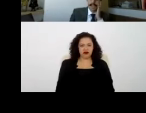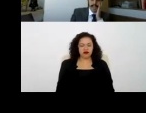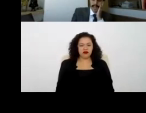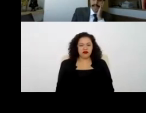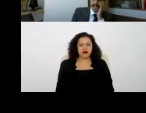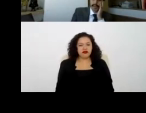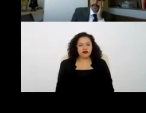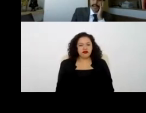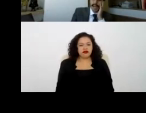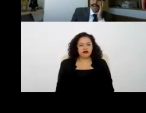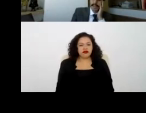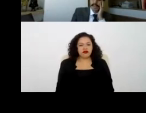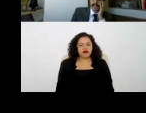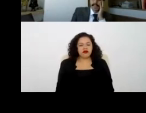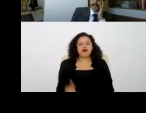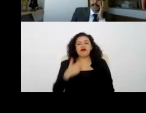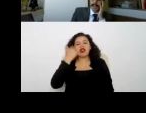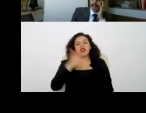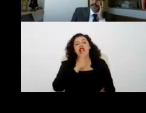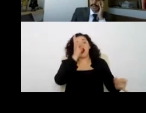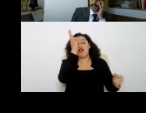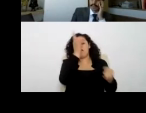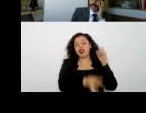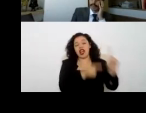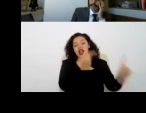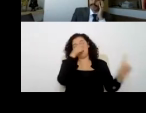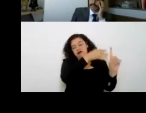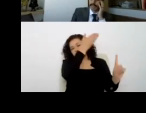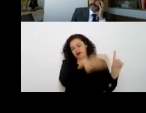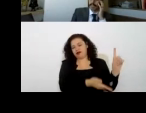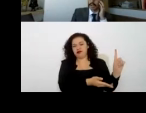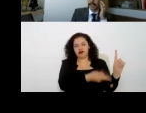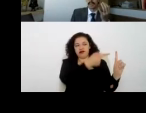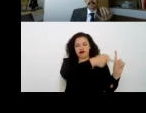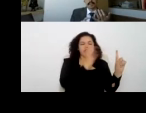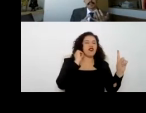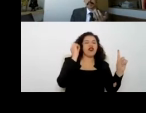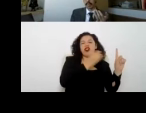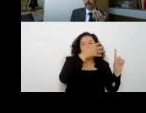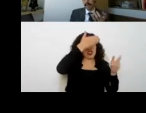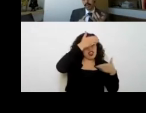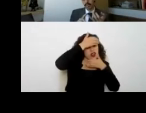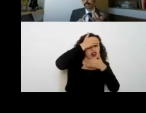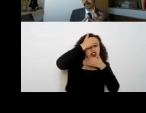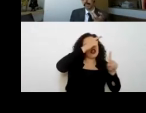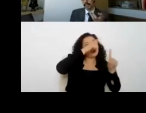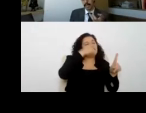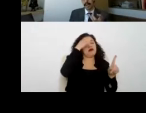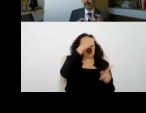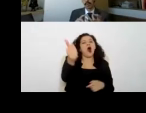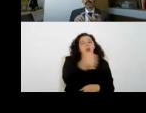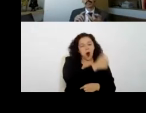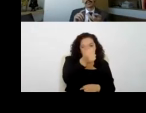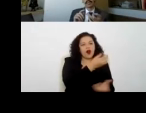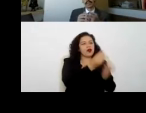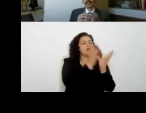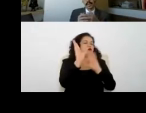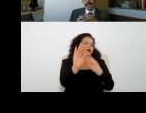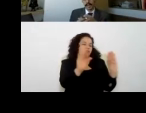que el destino final sean organizaciones terroristas, ya sea para transportarlos, capacitarlos,